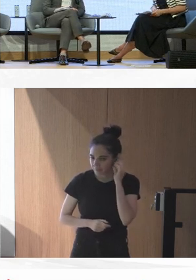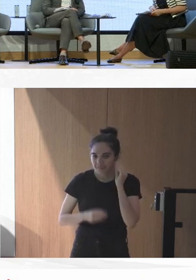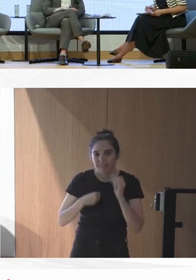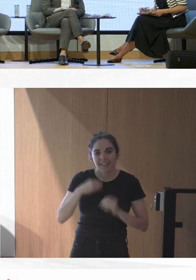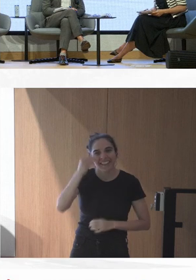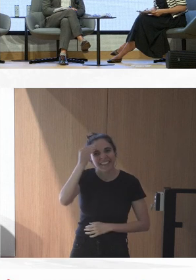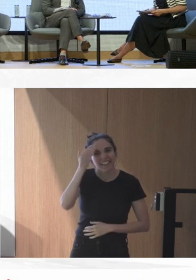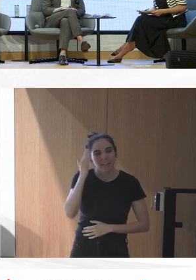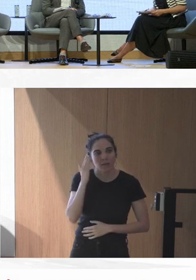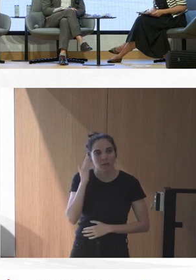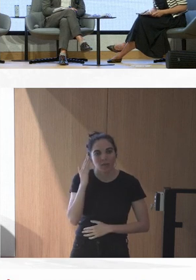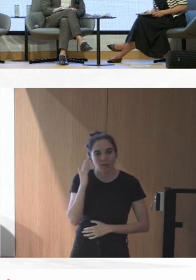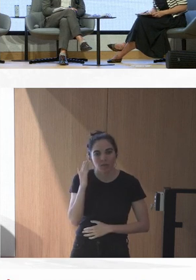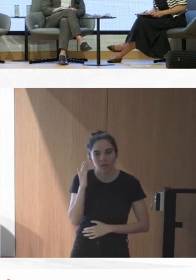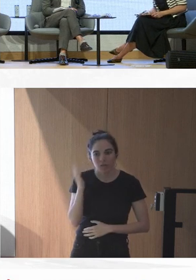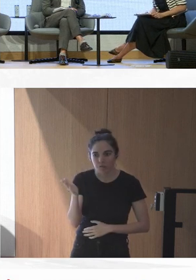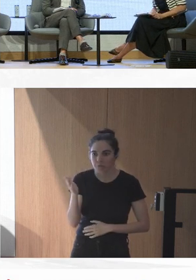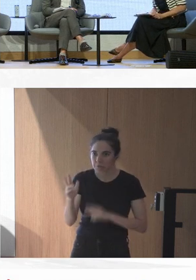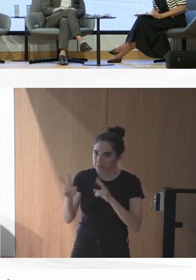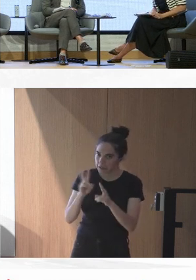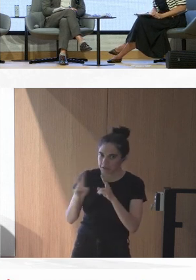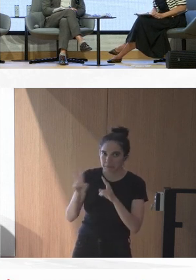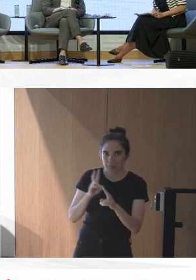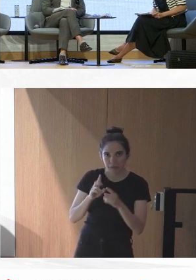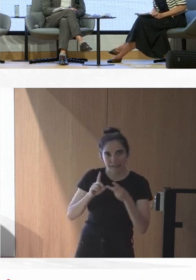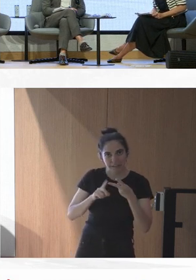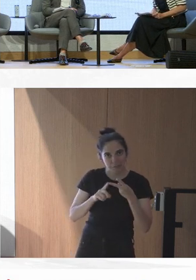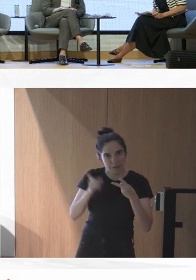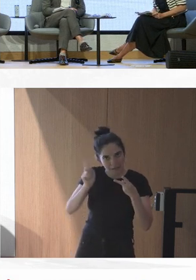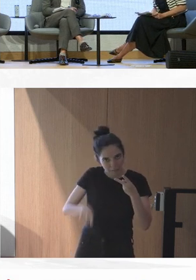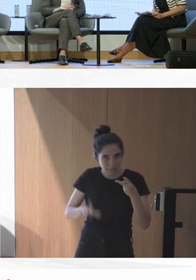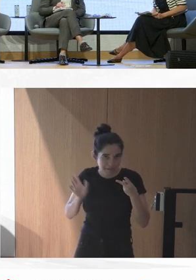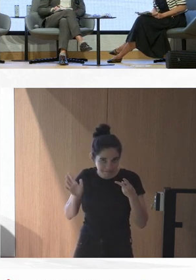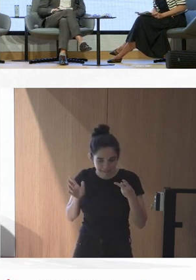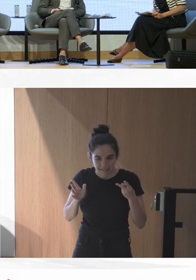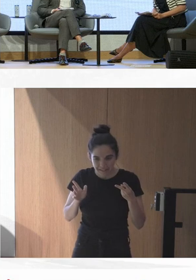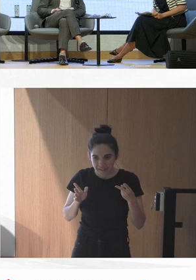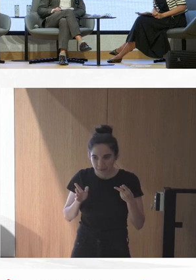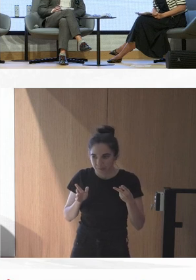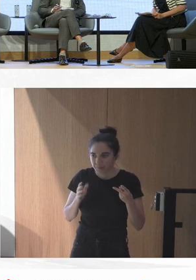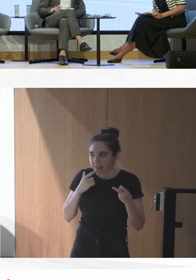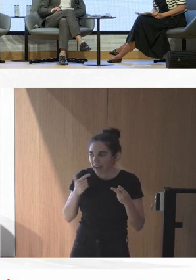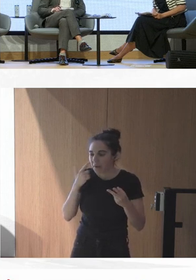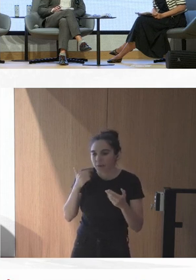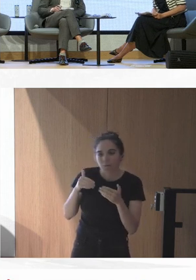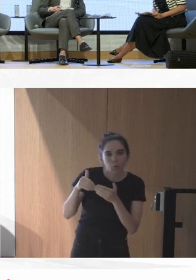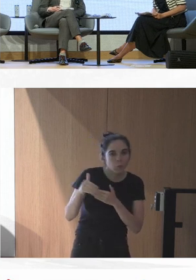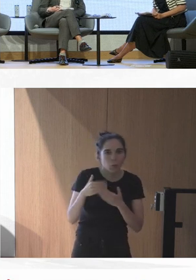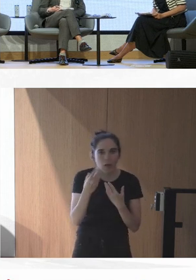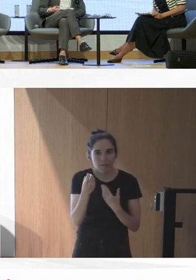Creo que ya has empezado a responder a nuestra segunda pregunta, en realidad. ¿Cuál es el camino adelante? ¿Cuál sería el camino a seguir